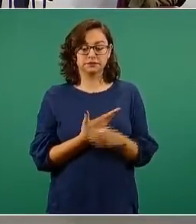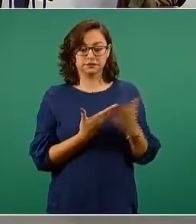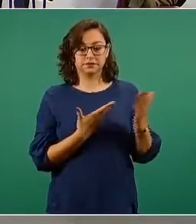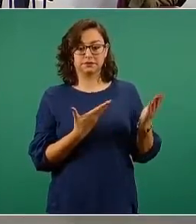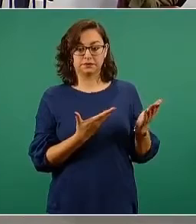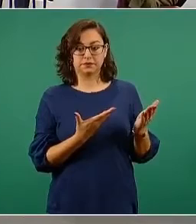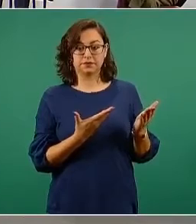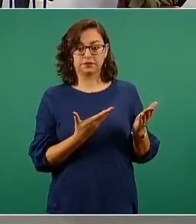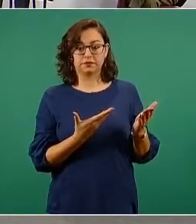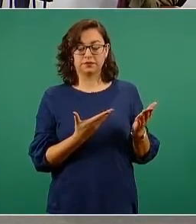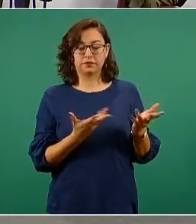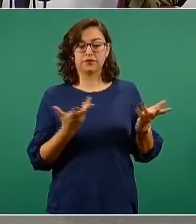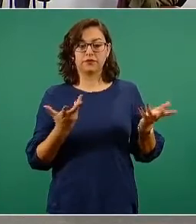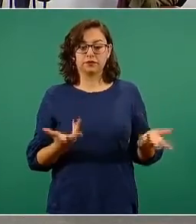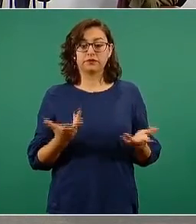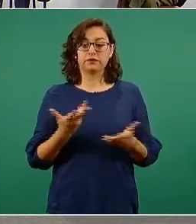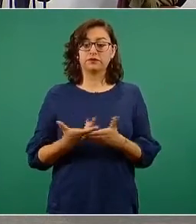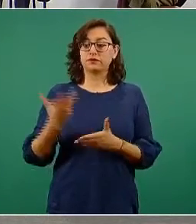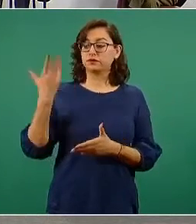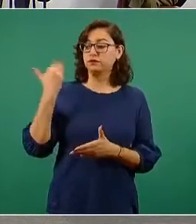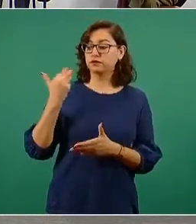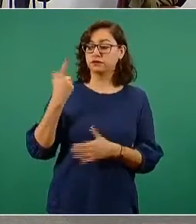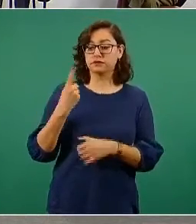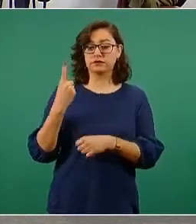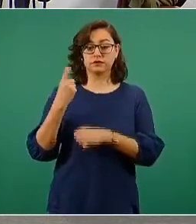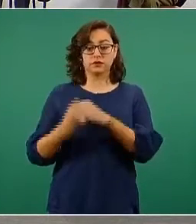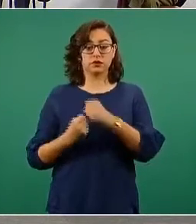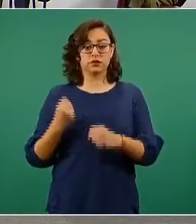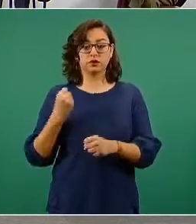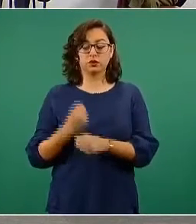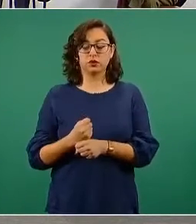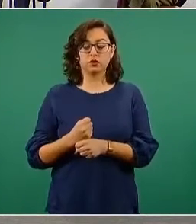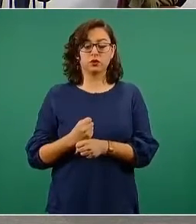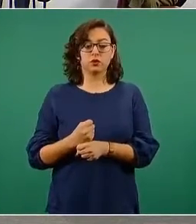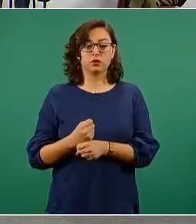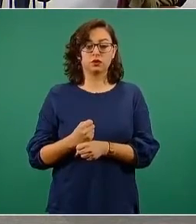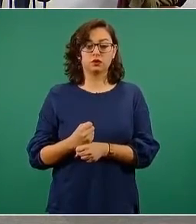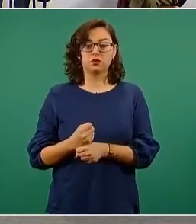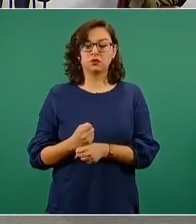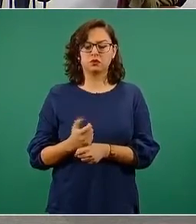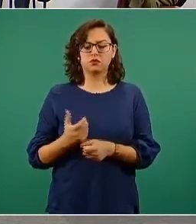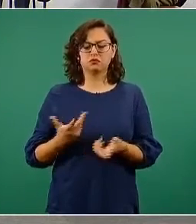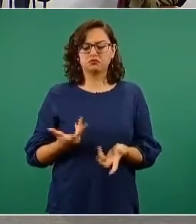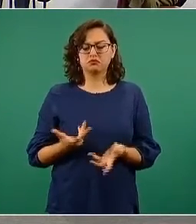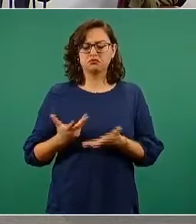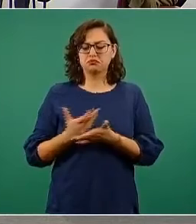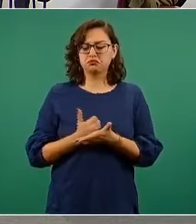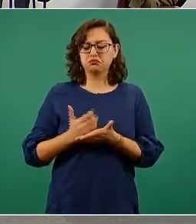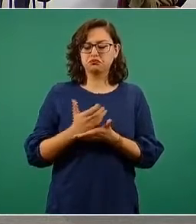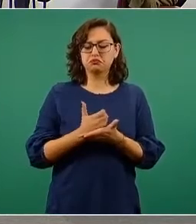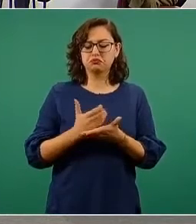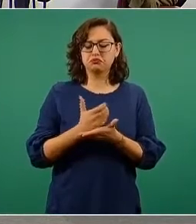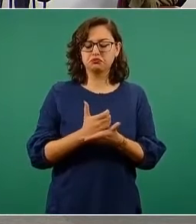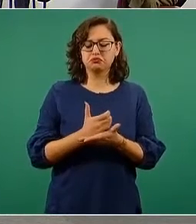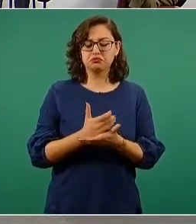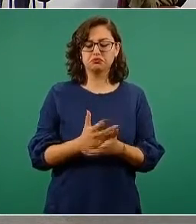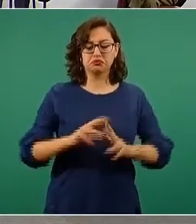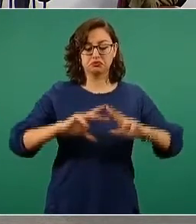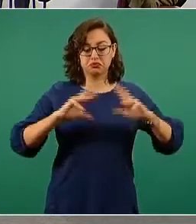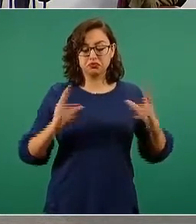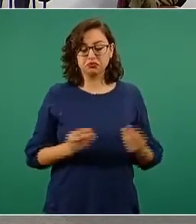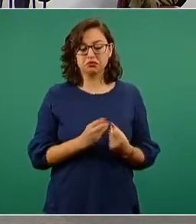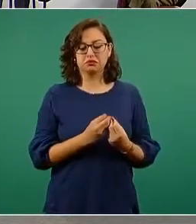que se repartían al año a los trabajadores utilidades por